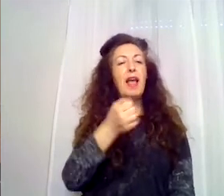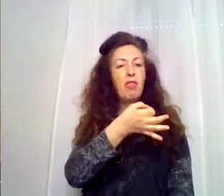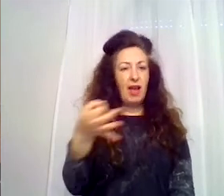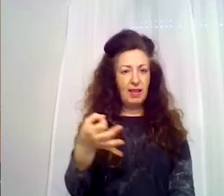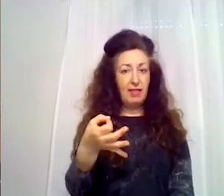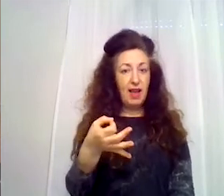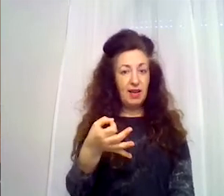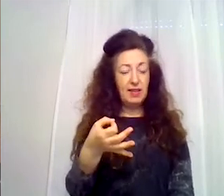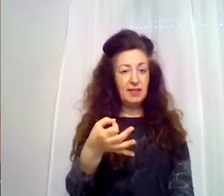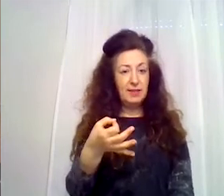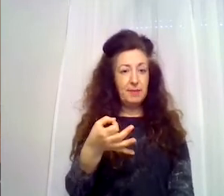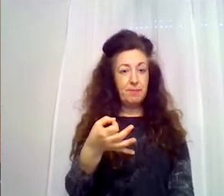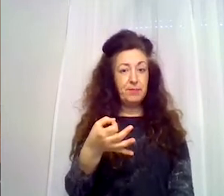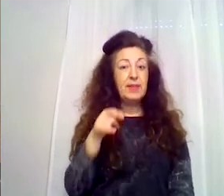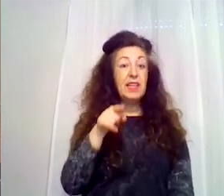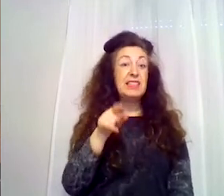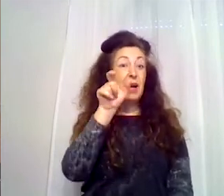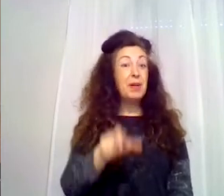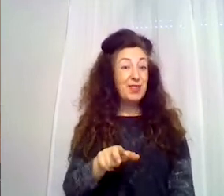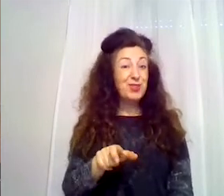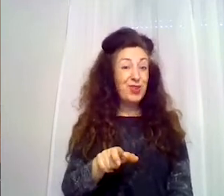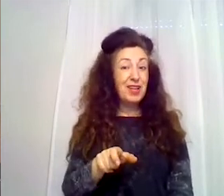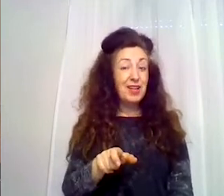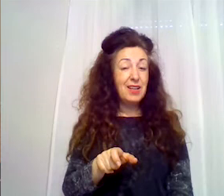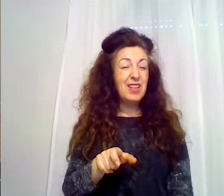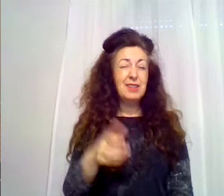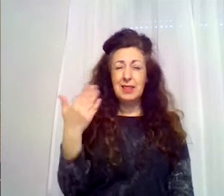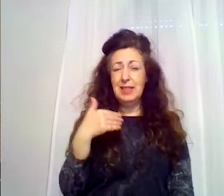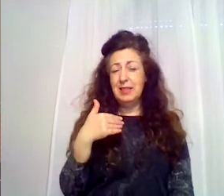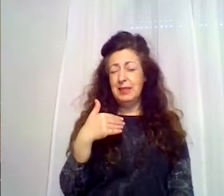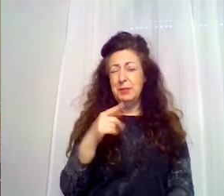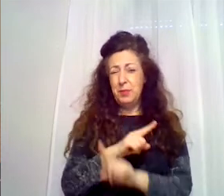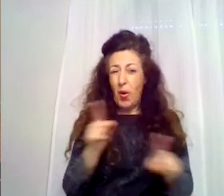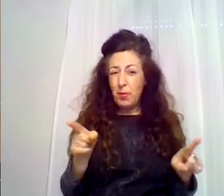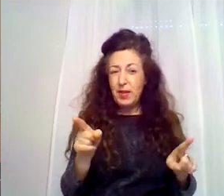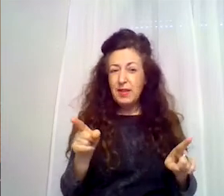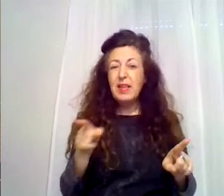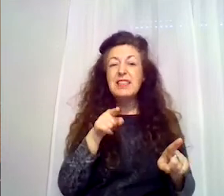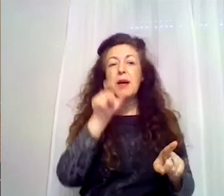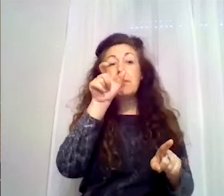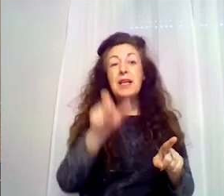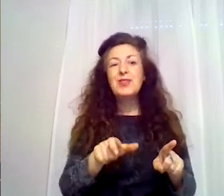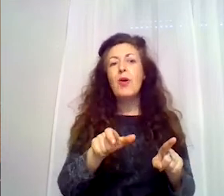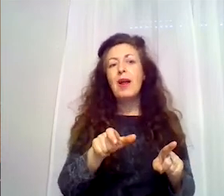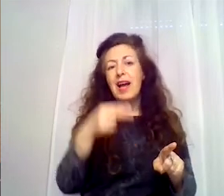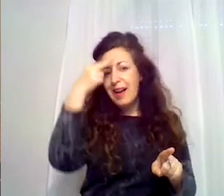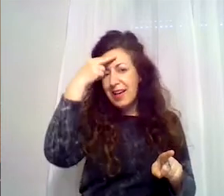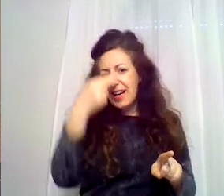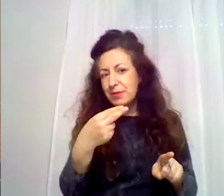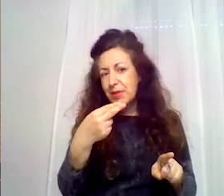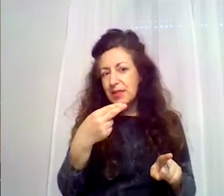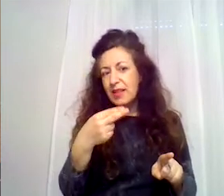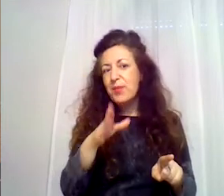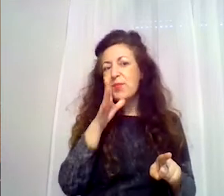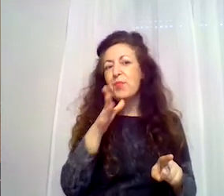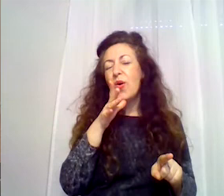muy famosa que les gusta mucho a los gays, porque lo hacen naturalmente de su causa, inmediatamente, que dice, al que no le